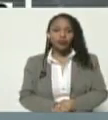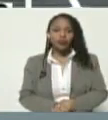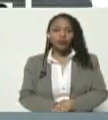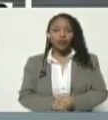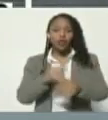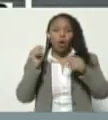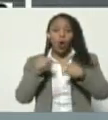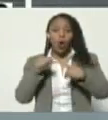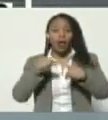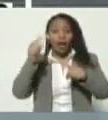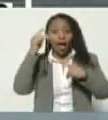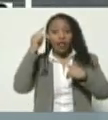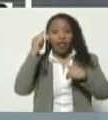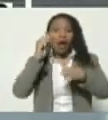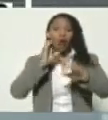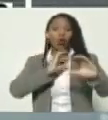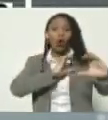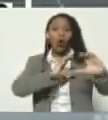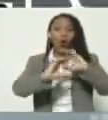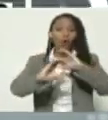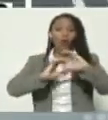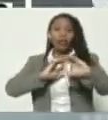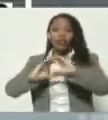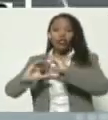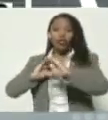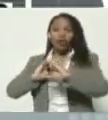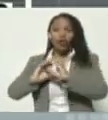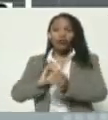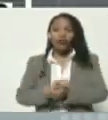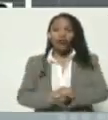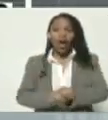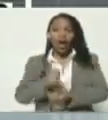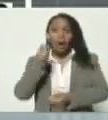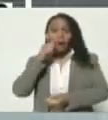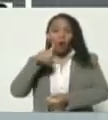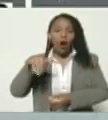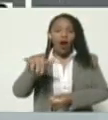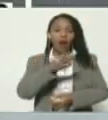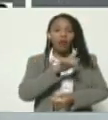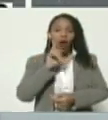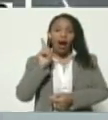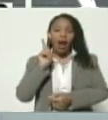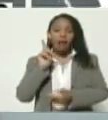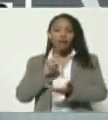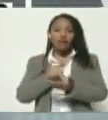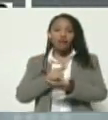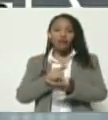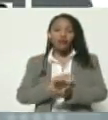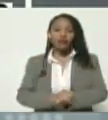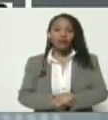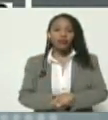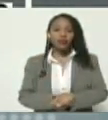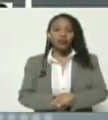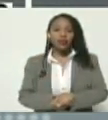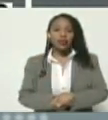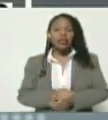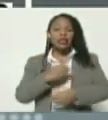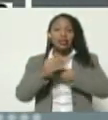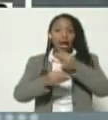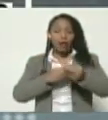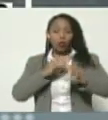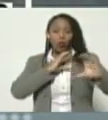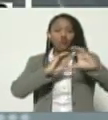Hoy es el día de la comunicación. El pueblo se ha expresado, se ha